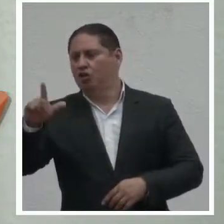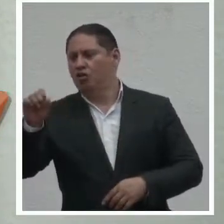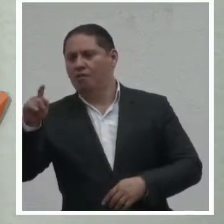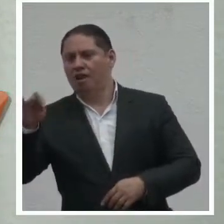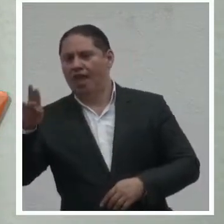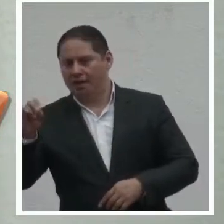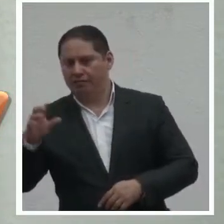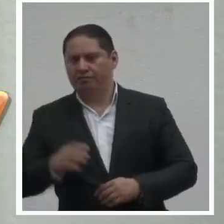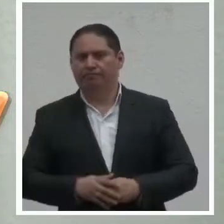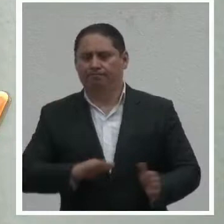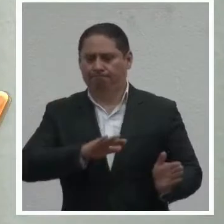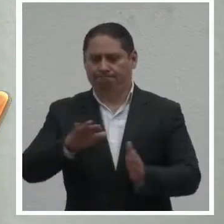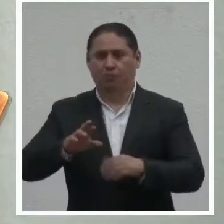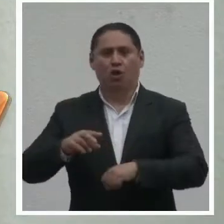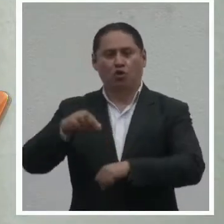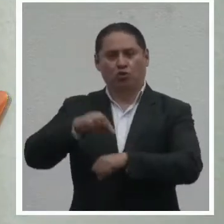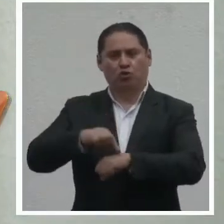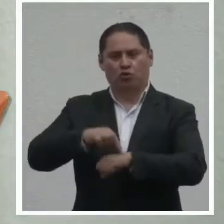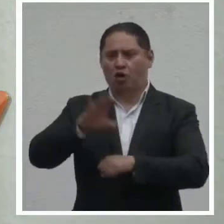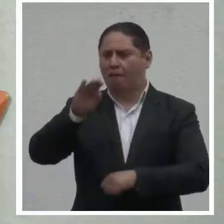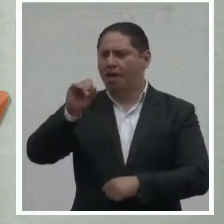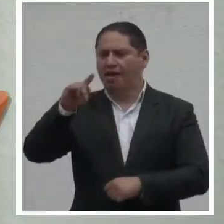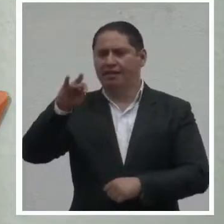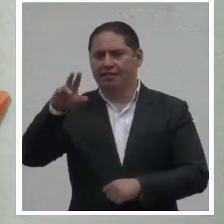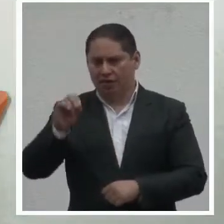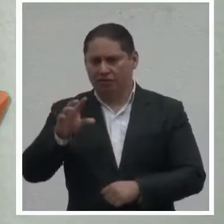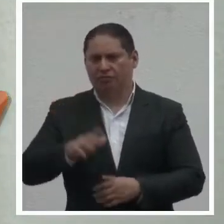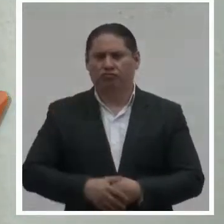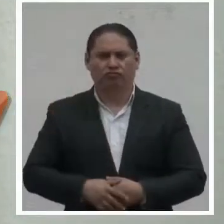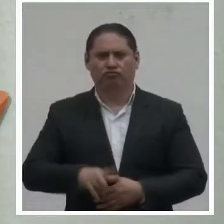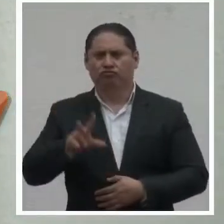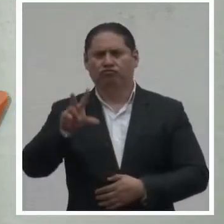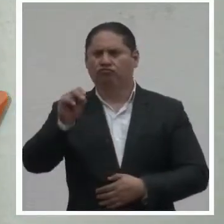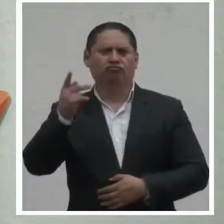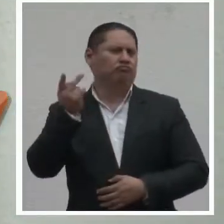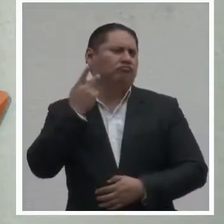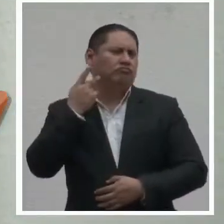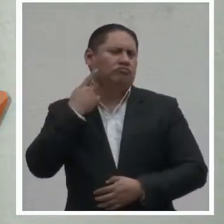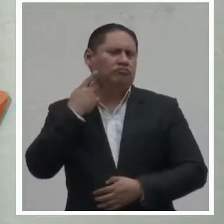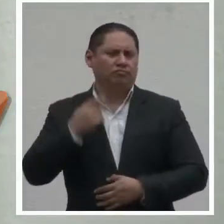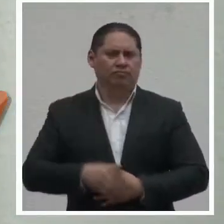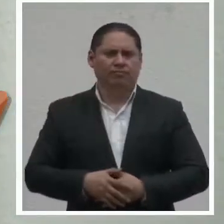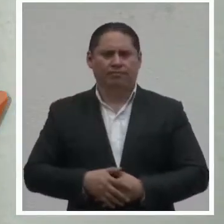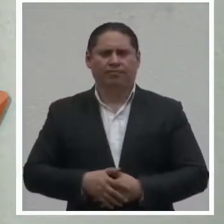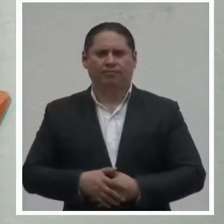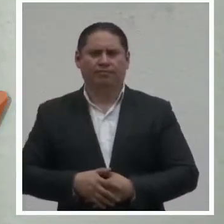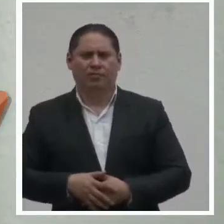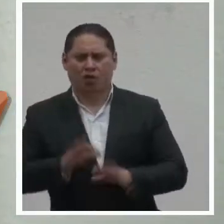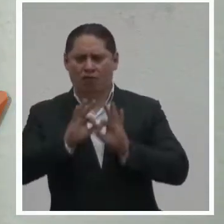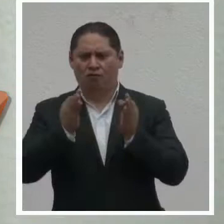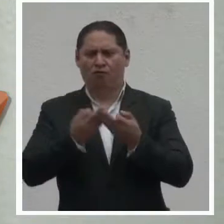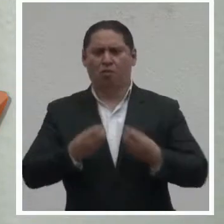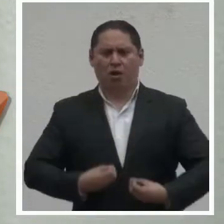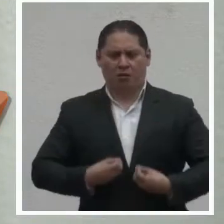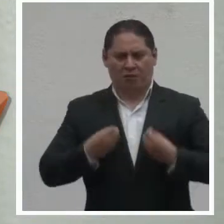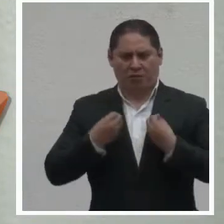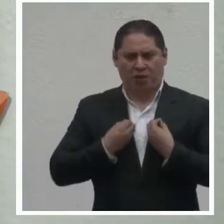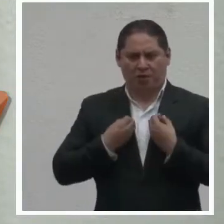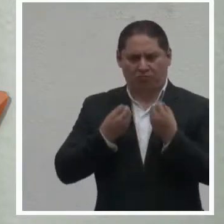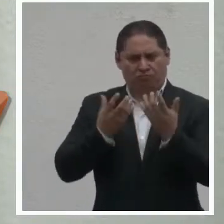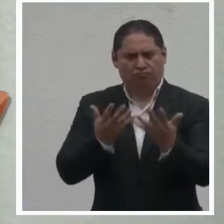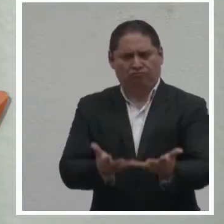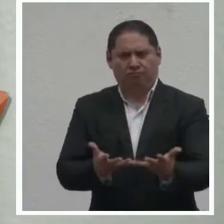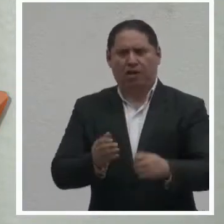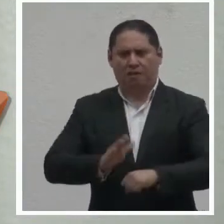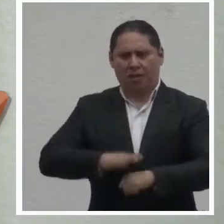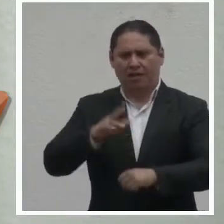doctor Belisario Domínguez decía que él no era un político y su forma de vida, su entrega hacia los